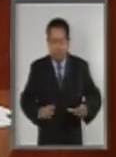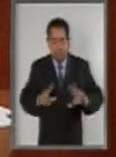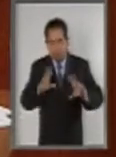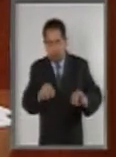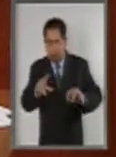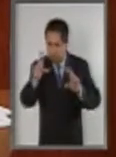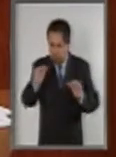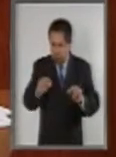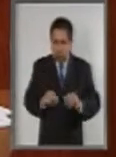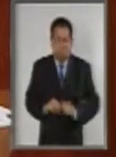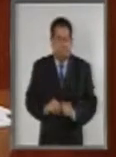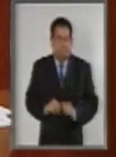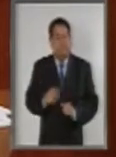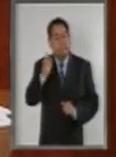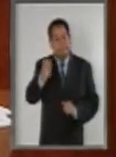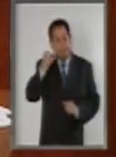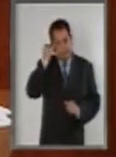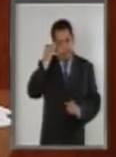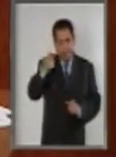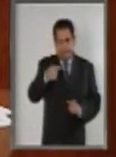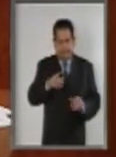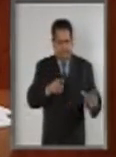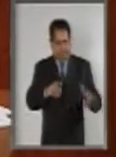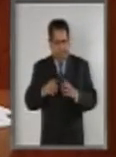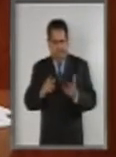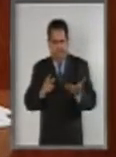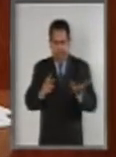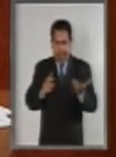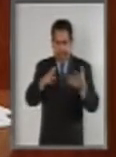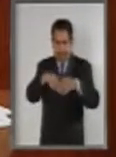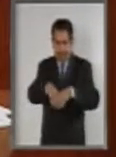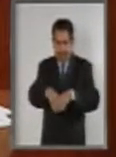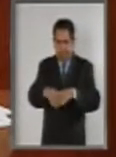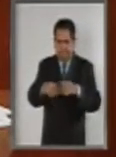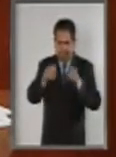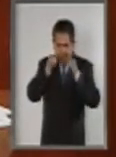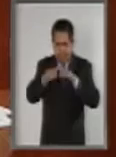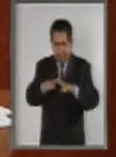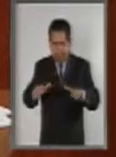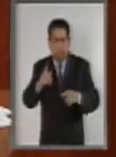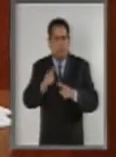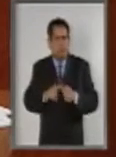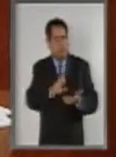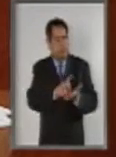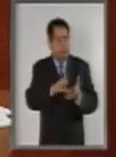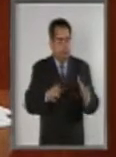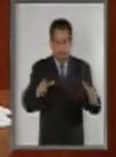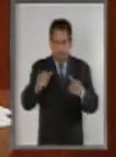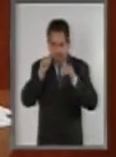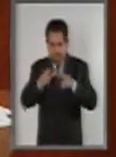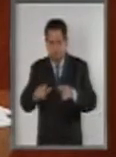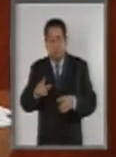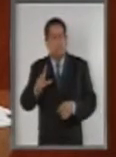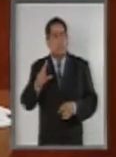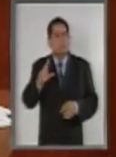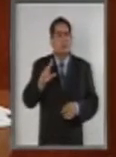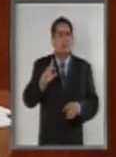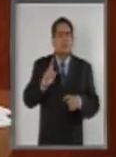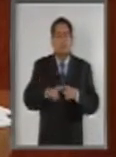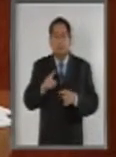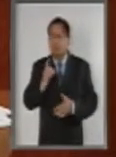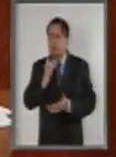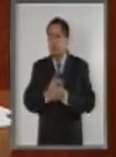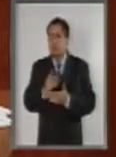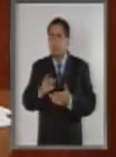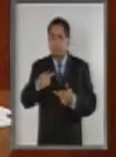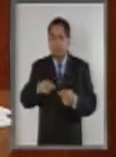discriminación. Esta integración, por ejemplo, de la discapacidad implica mucho más que la incorporación de las